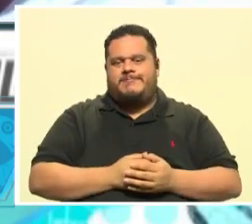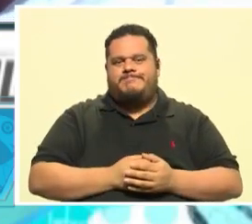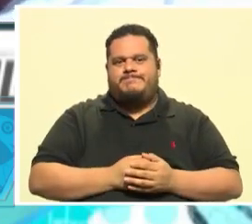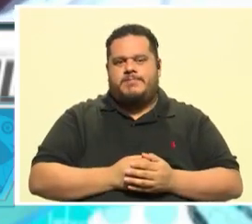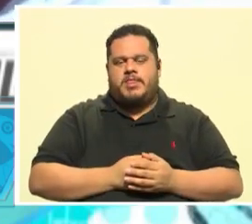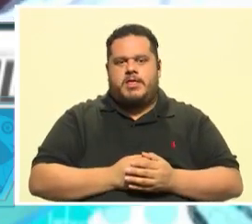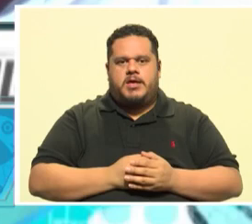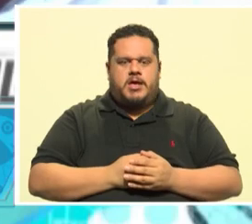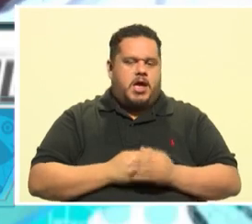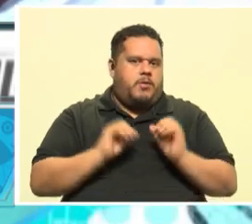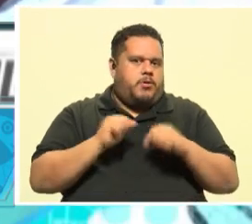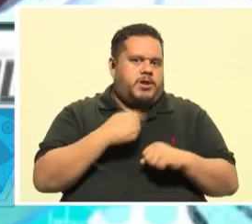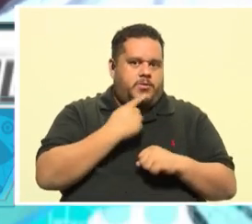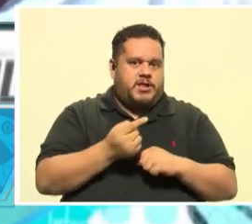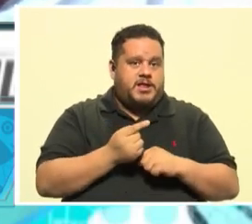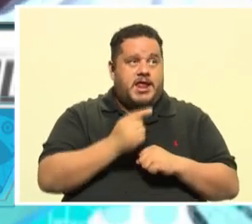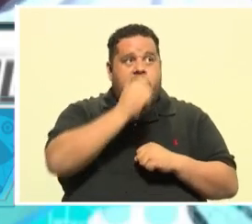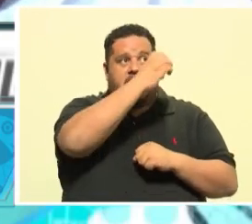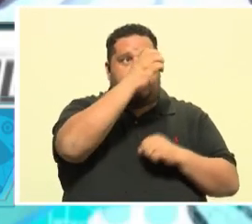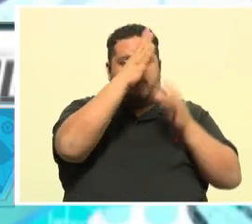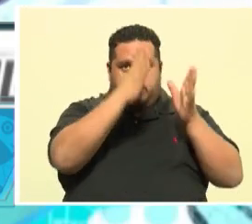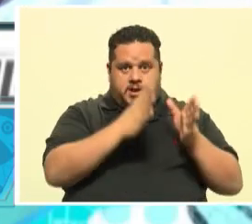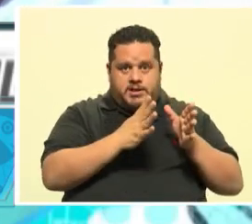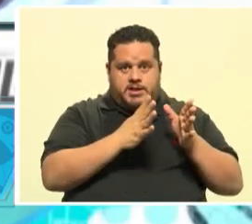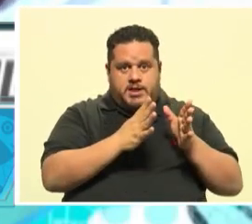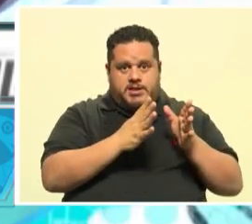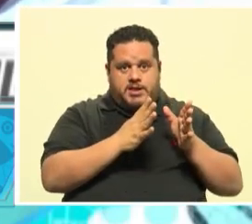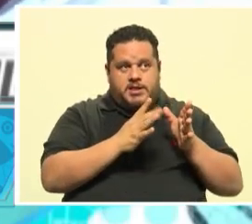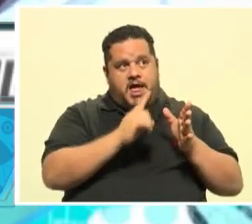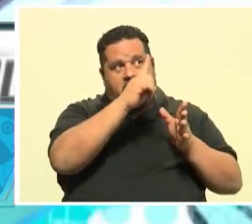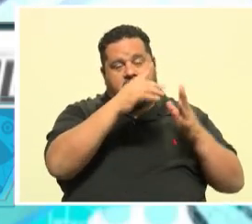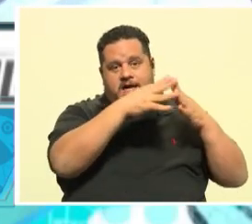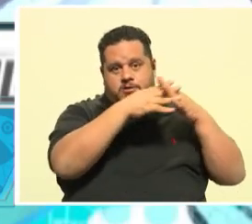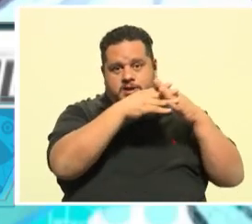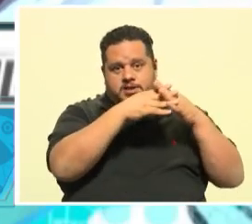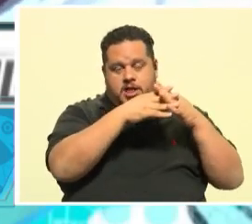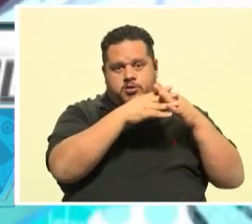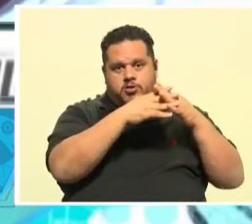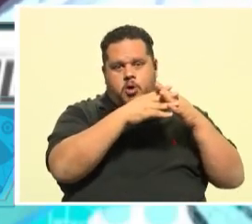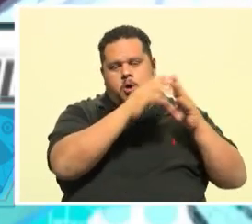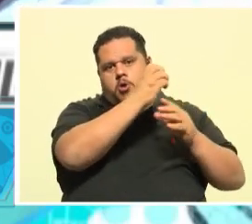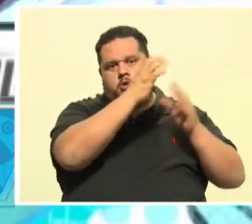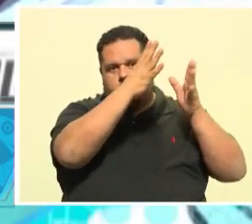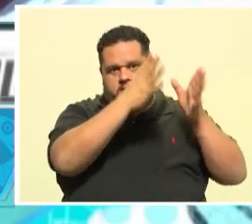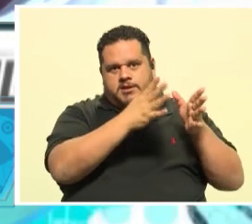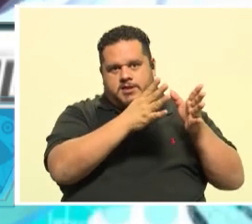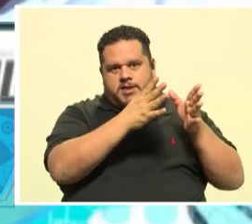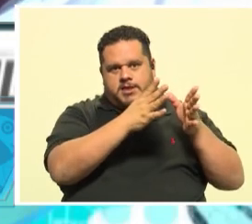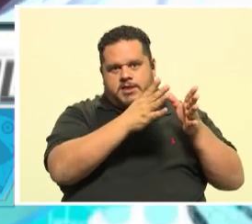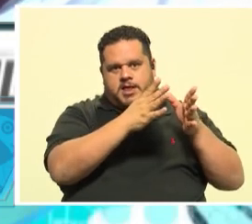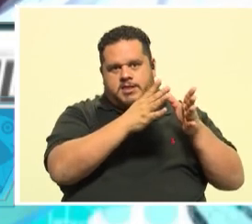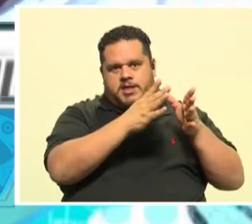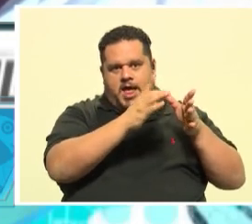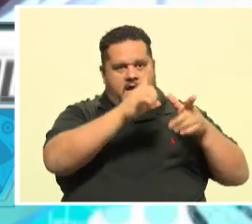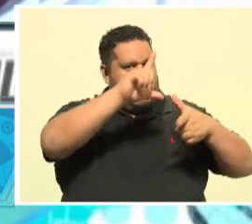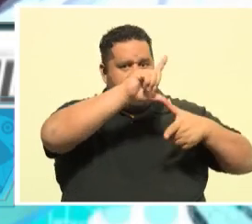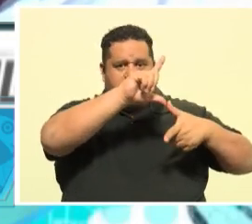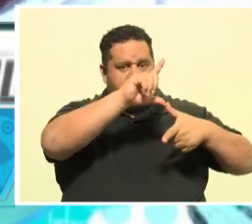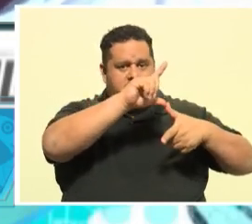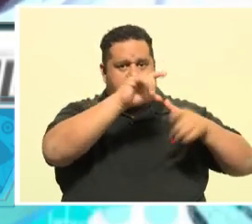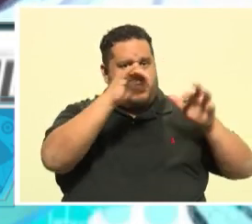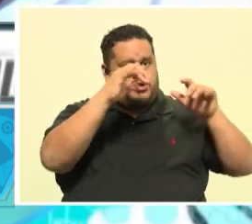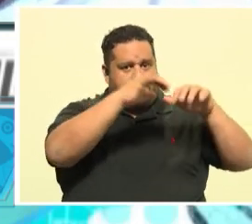El gobierno ha manifestado que hay un incremento de los casos de neumonía, y desde el punto de vista clínico no hay modo